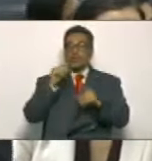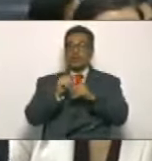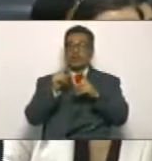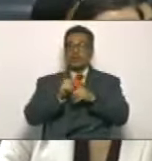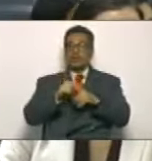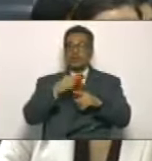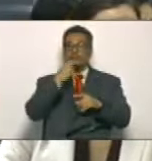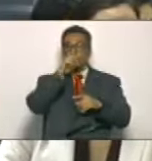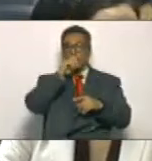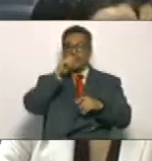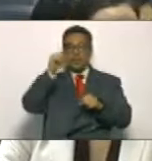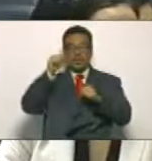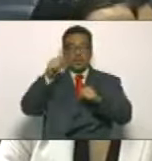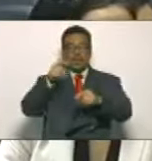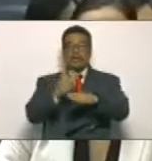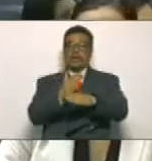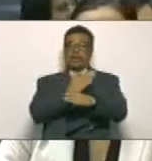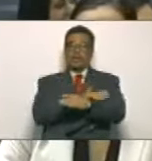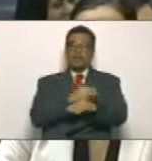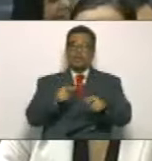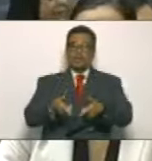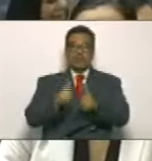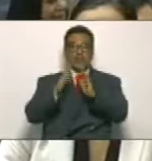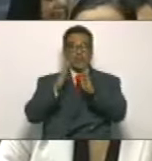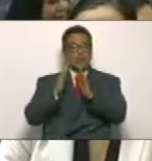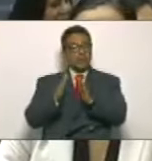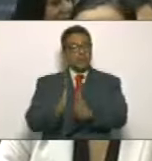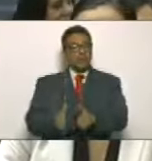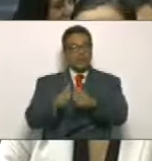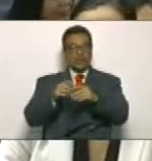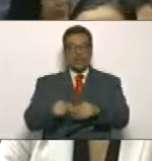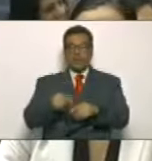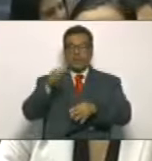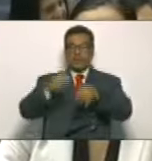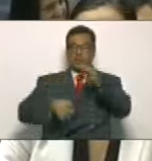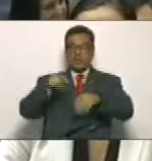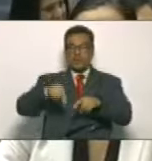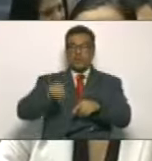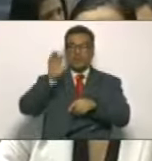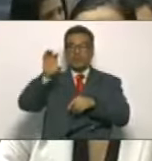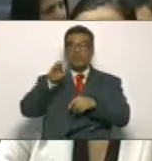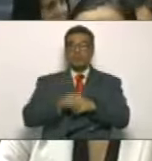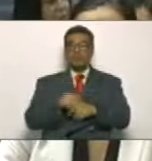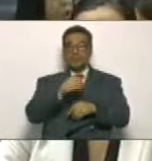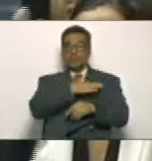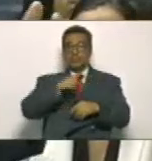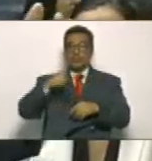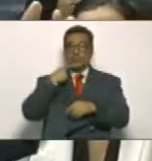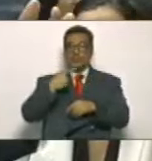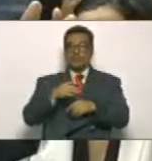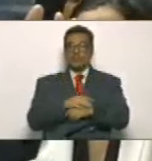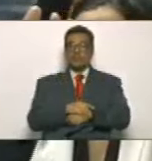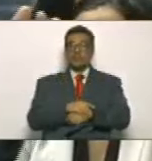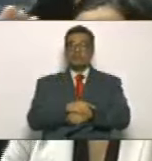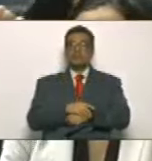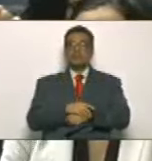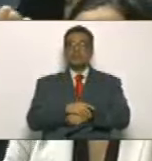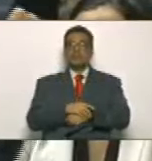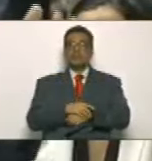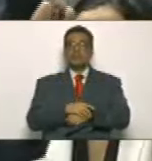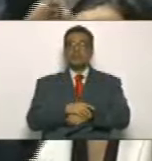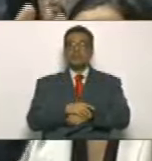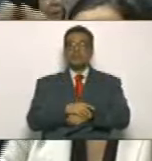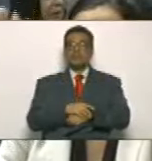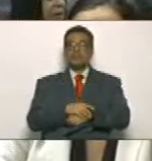Nicolás Maduro ante las autoridades judiciales de este país, ¿no? De esto quisiéramos resaltar, él tocó,